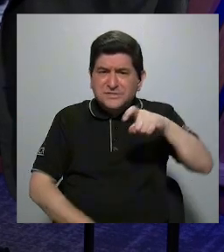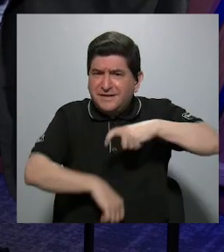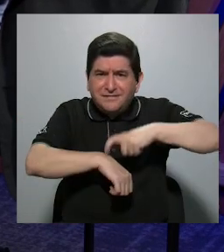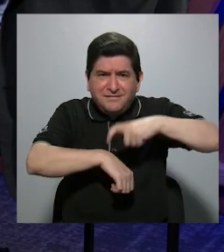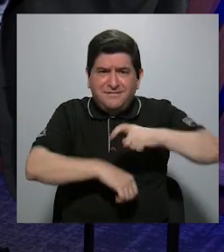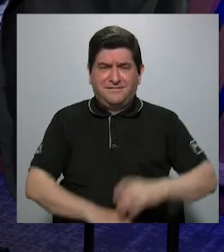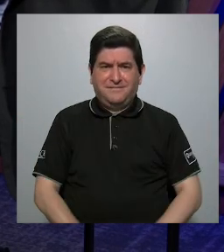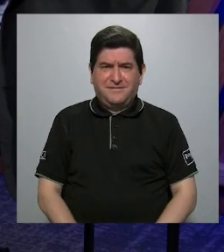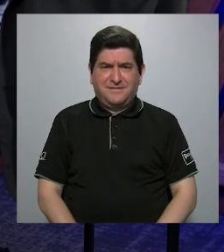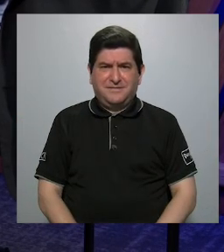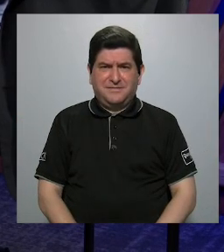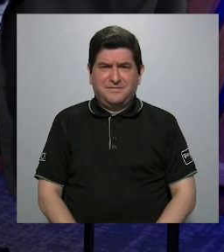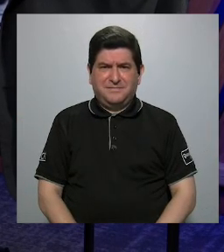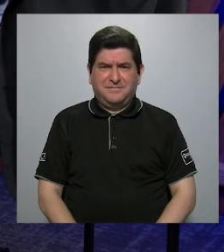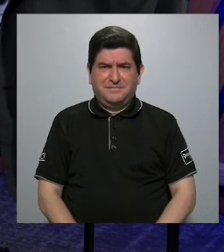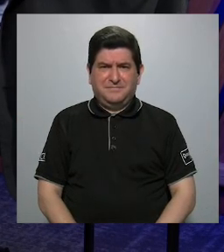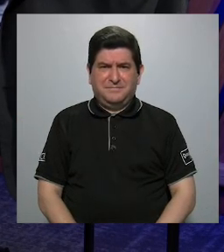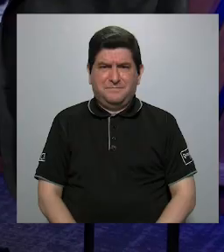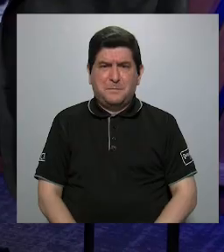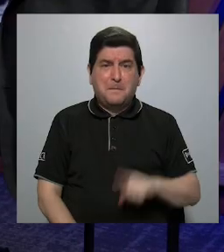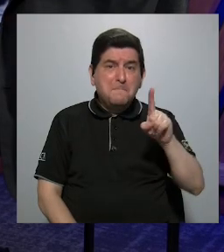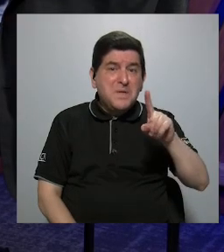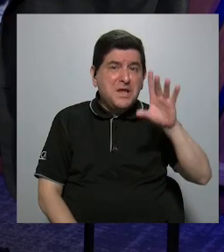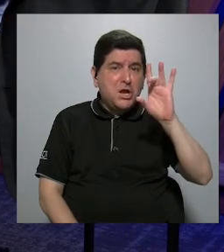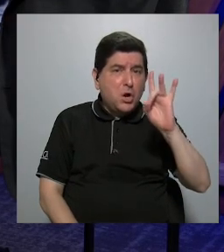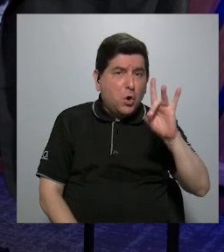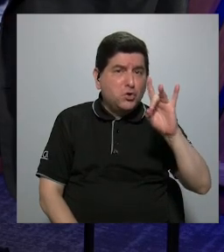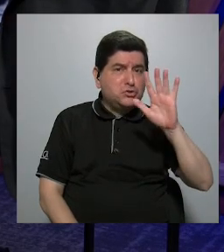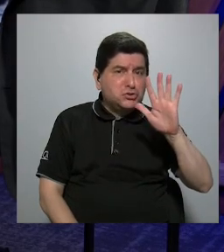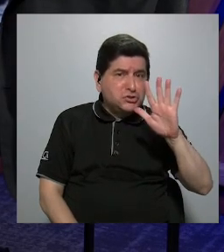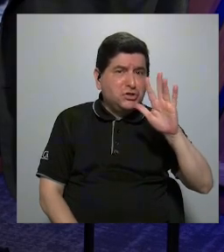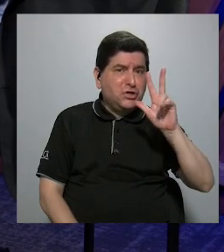nación costarricense, en